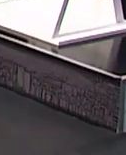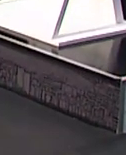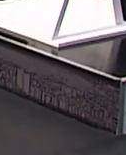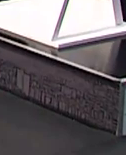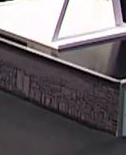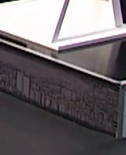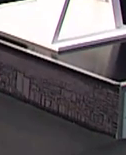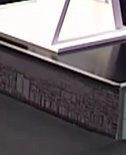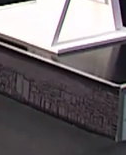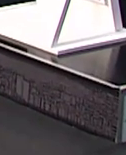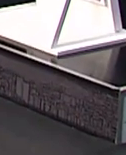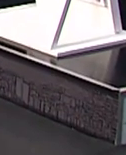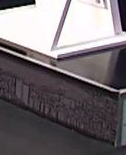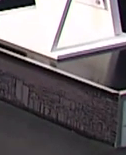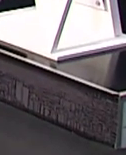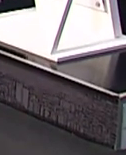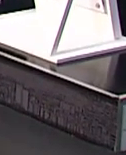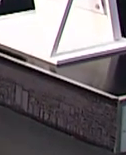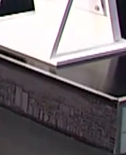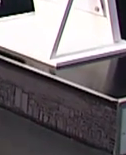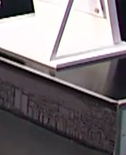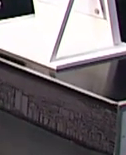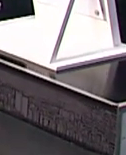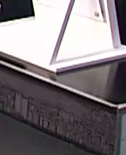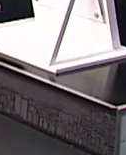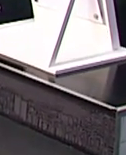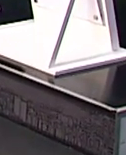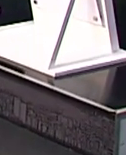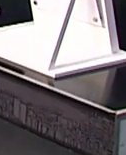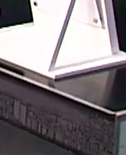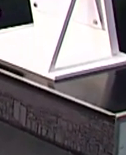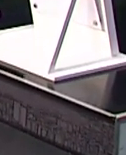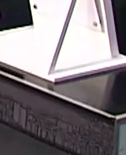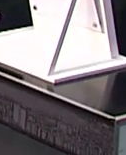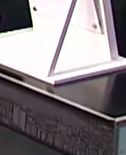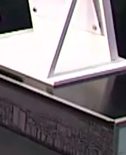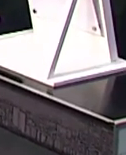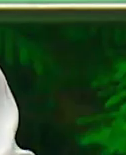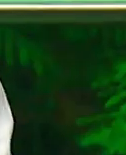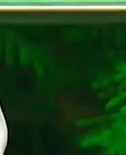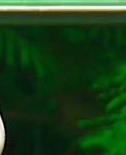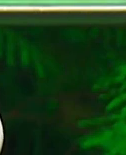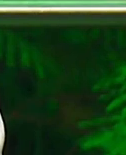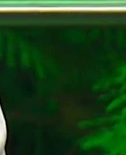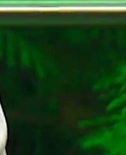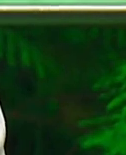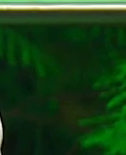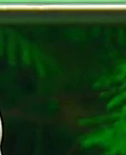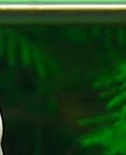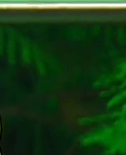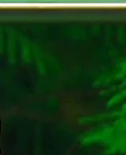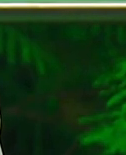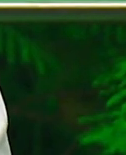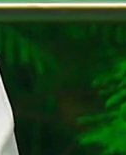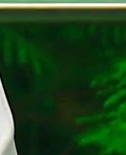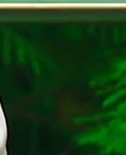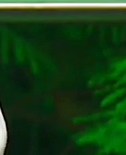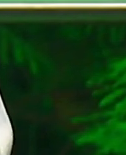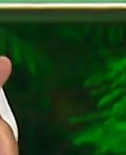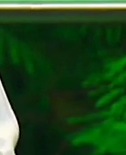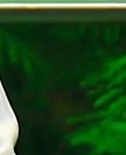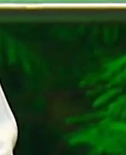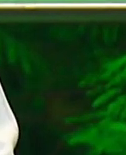Ramos, el candidato Alfredo Ramos, también se excusó a través de un mensaje en sus redes sociales, señalando que por motivos de